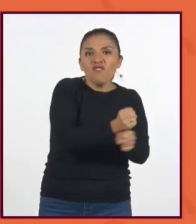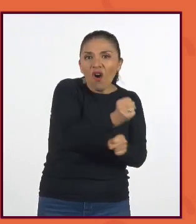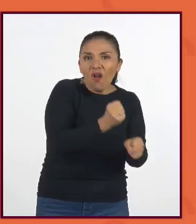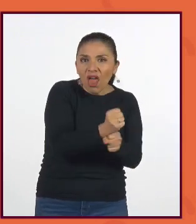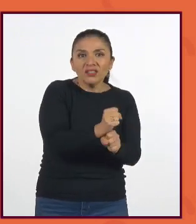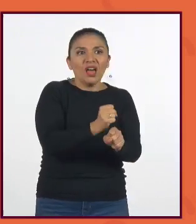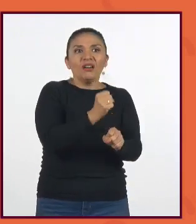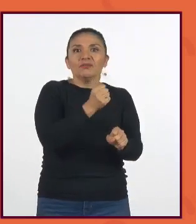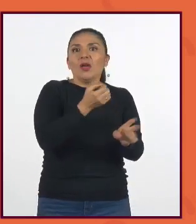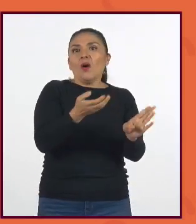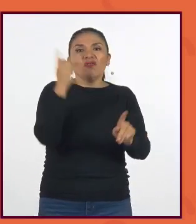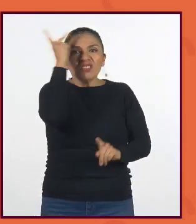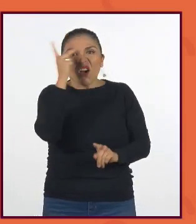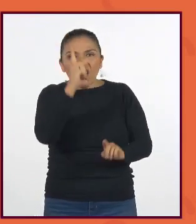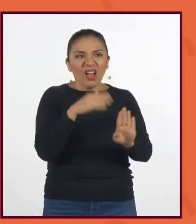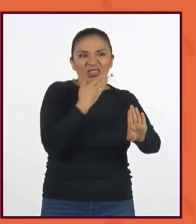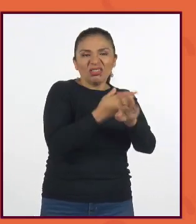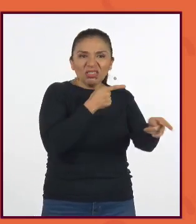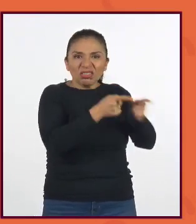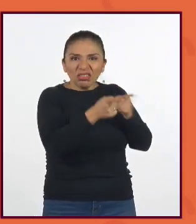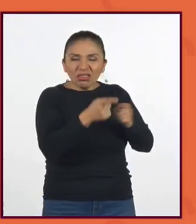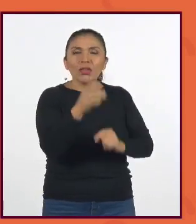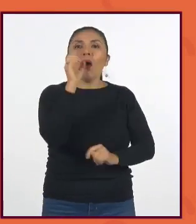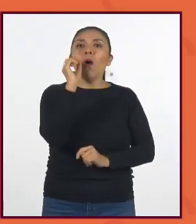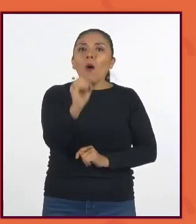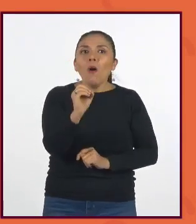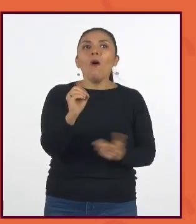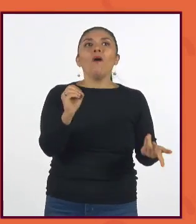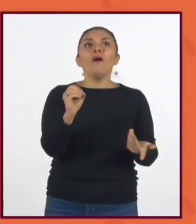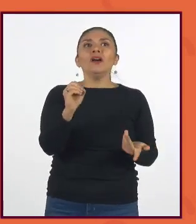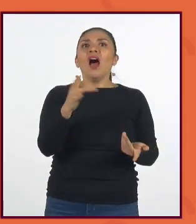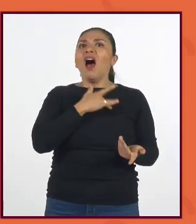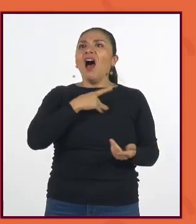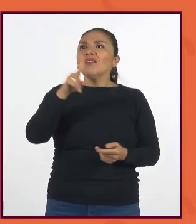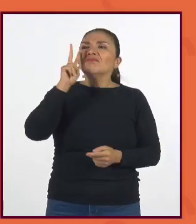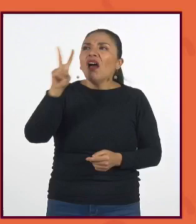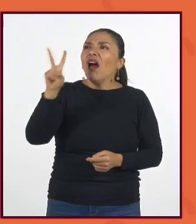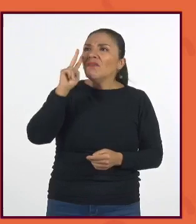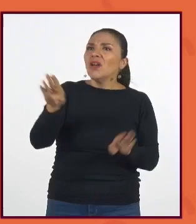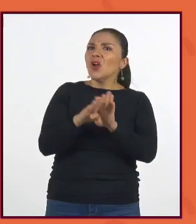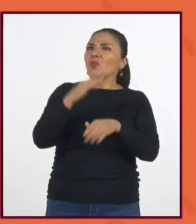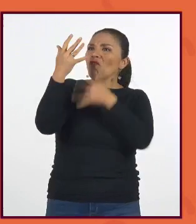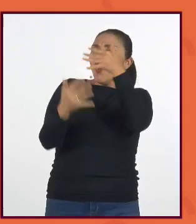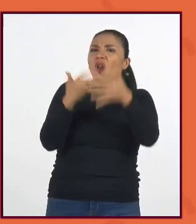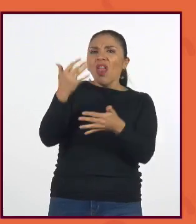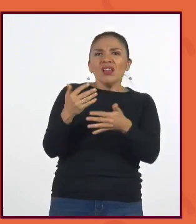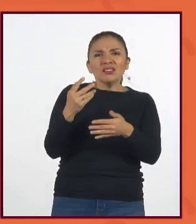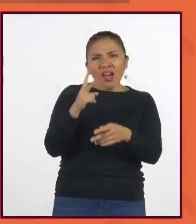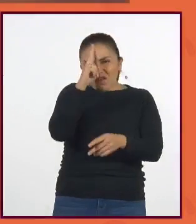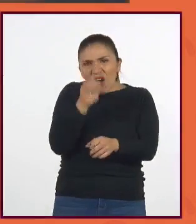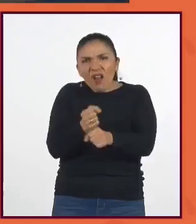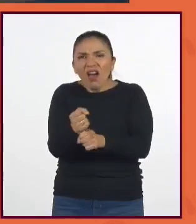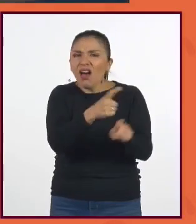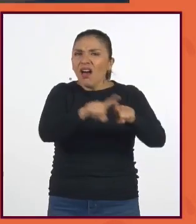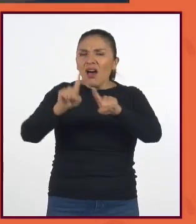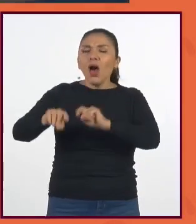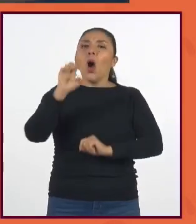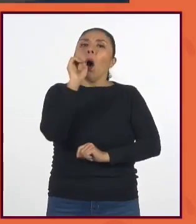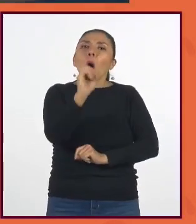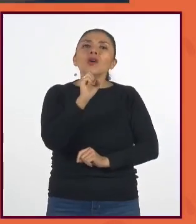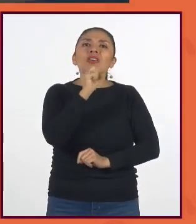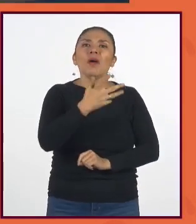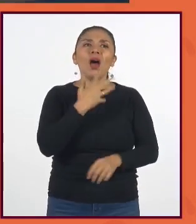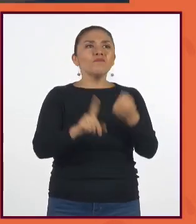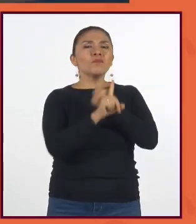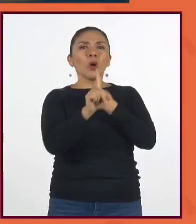física, psicológica, la exposición a ambientes violentos y la presencia también de problemas